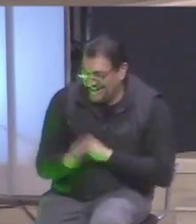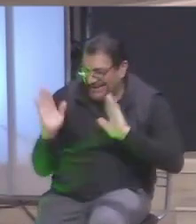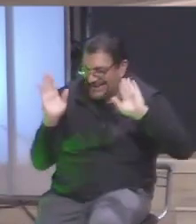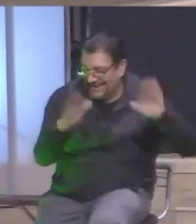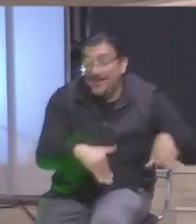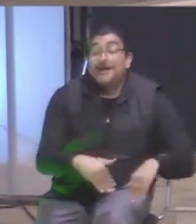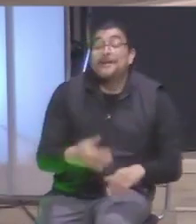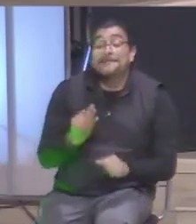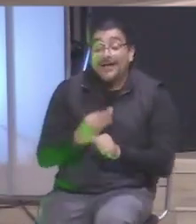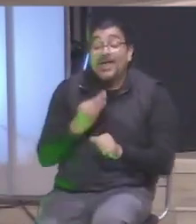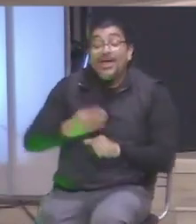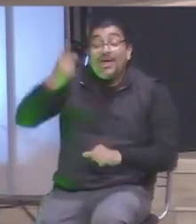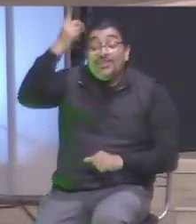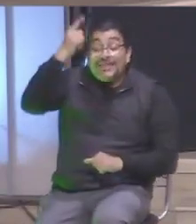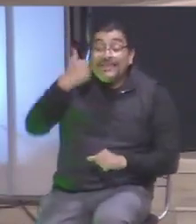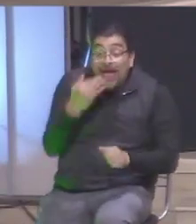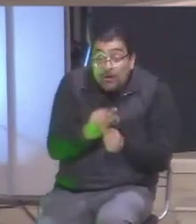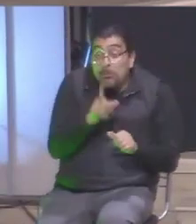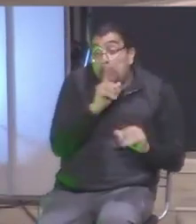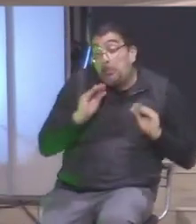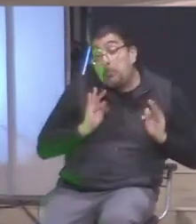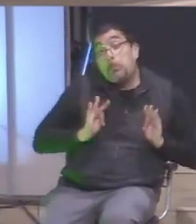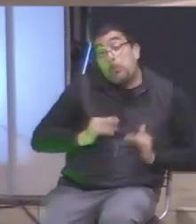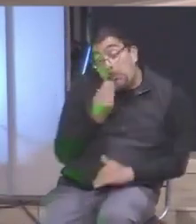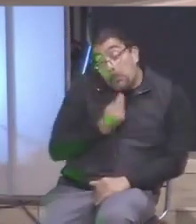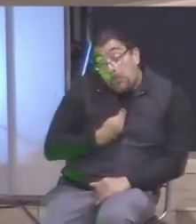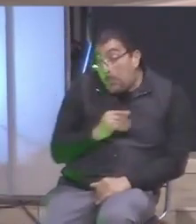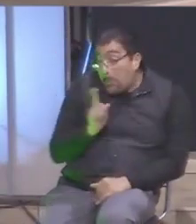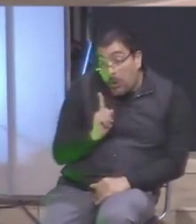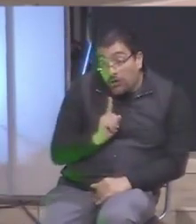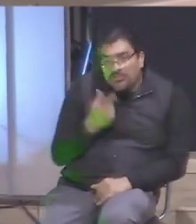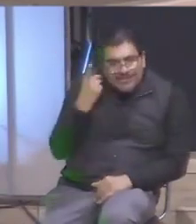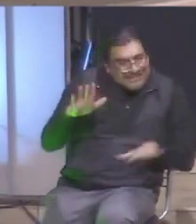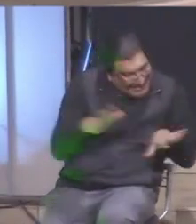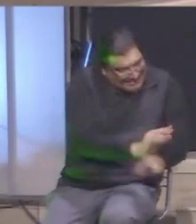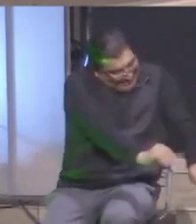Dios quiere que te muevas Amén